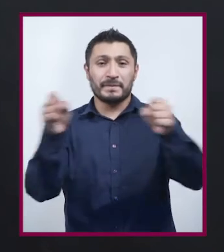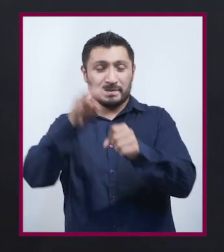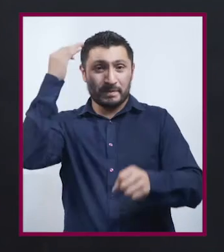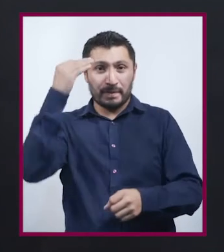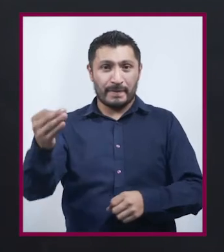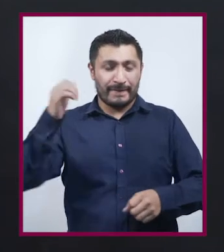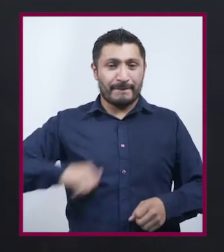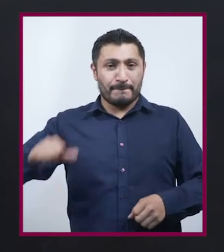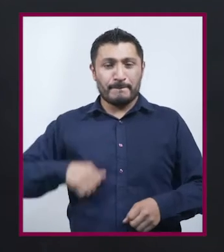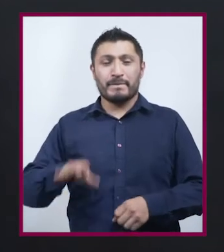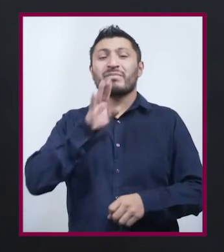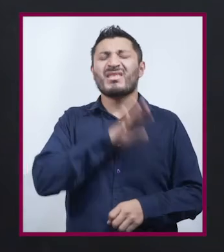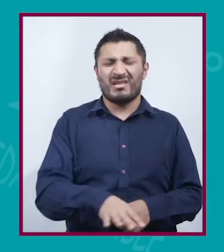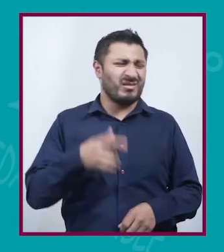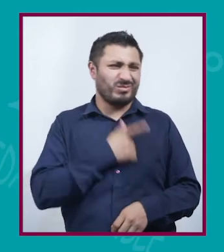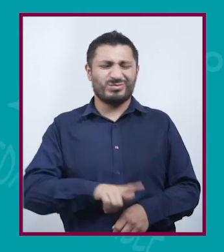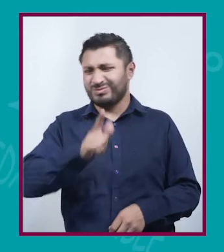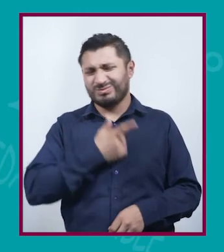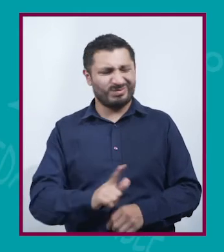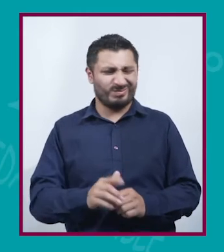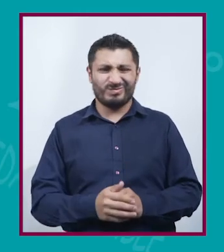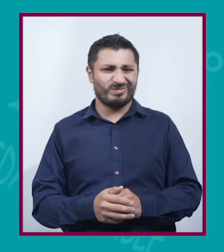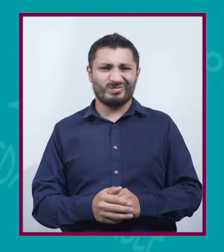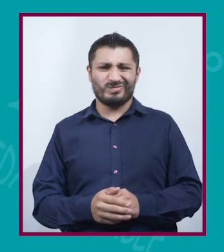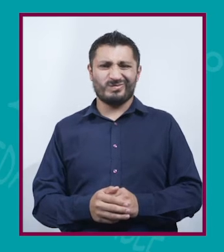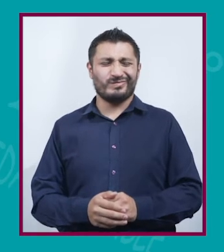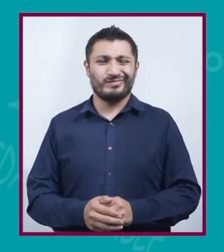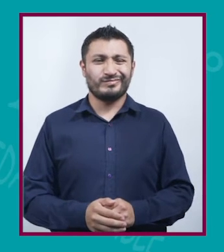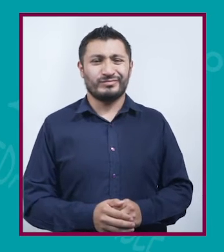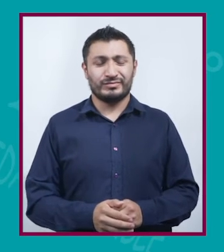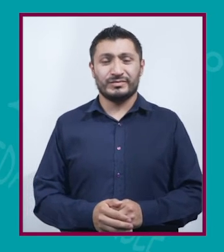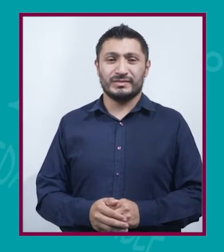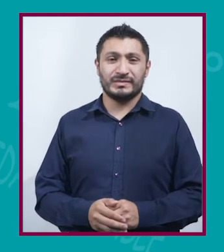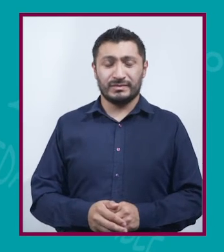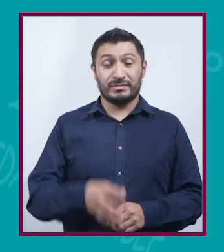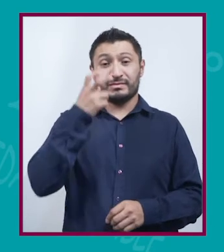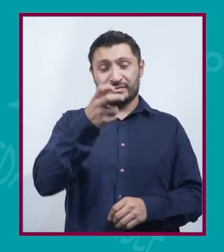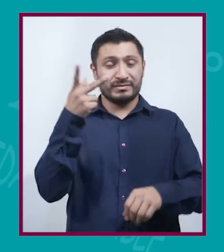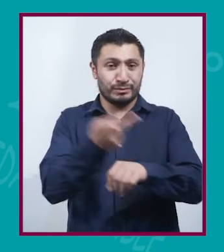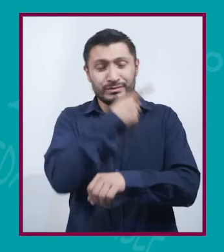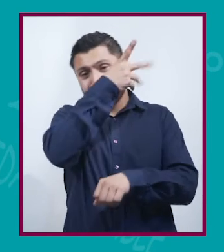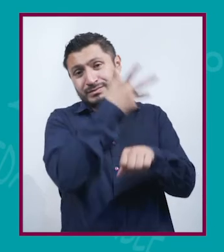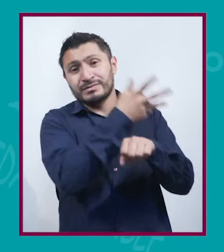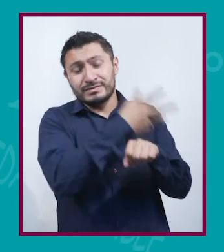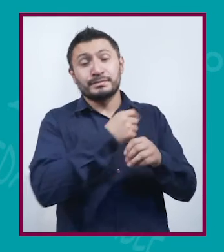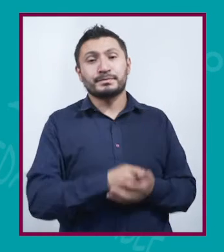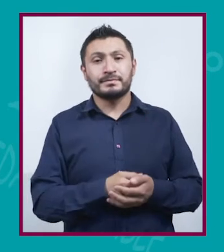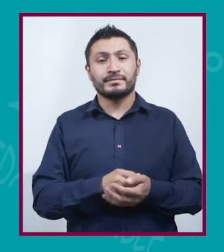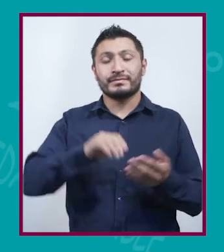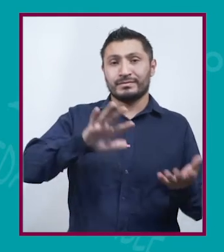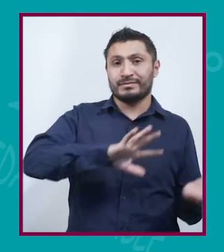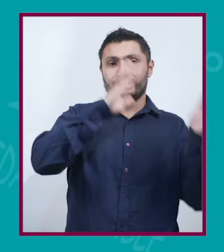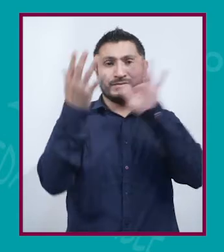de la época los consideró de muy mal gusto. Mientras esto pasaba en Estados Unidos, del otro lado del mundo,